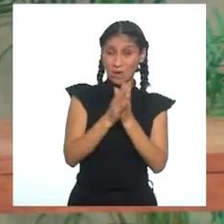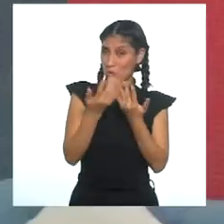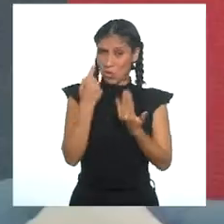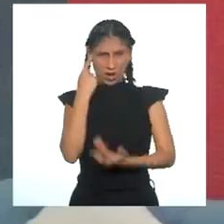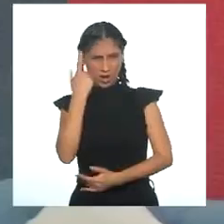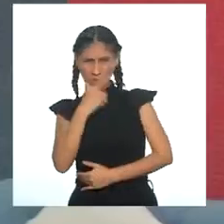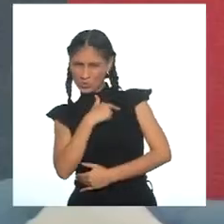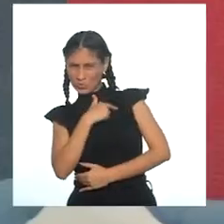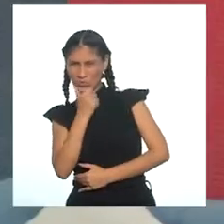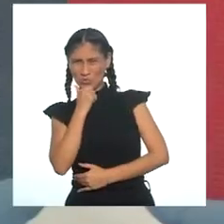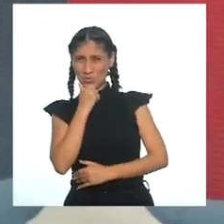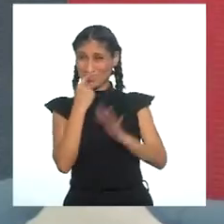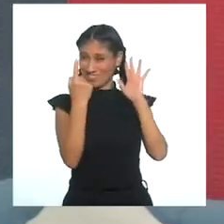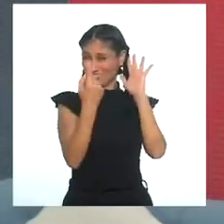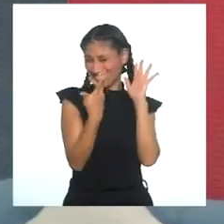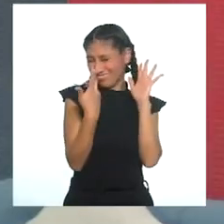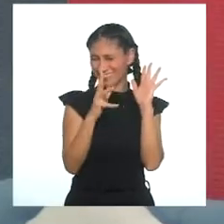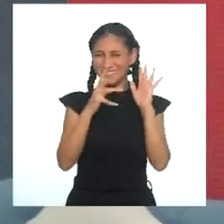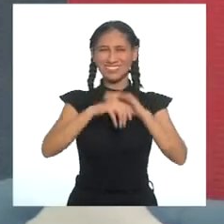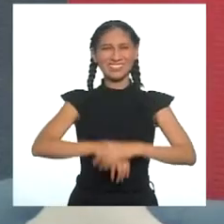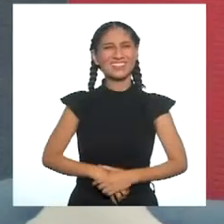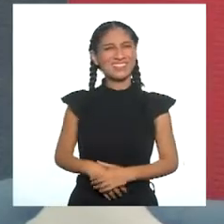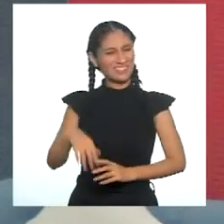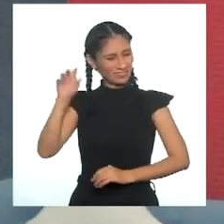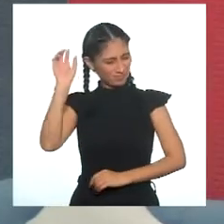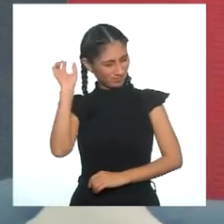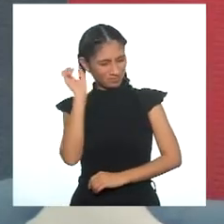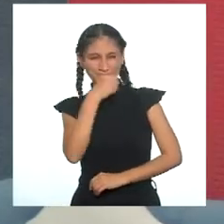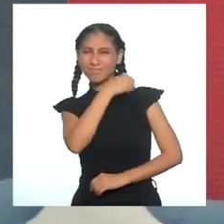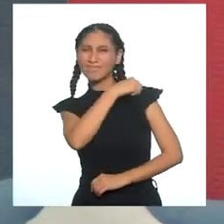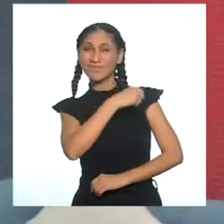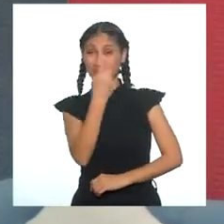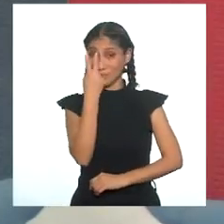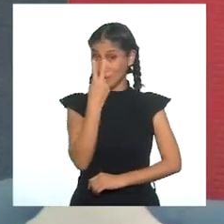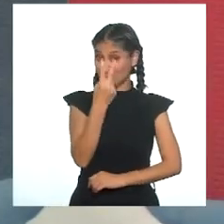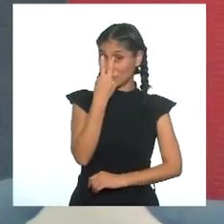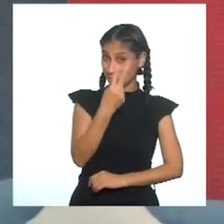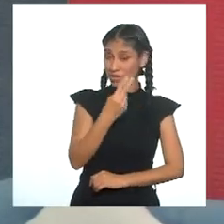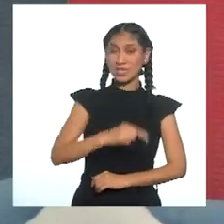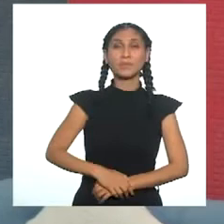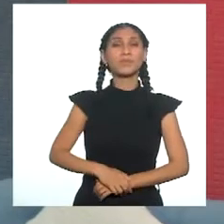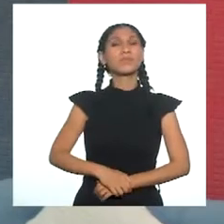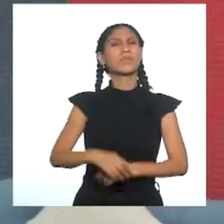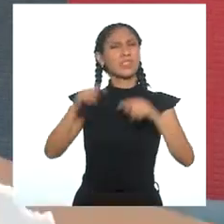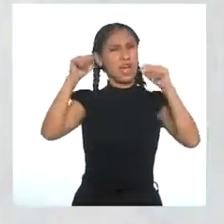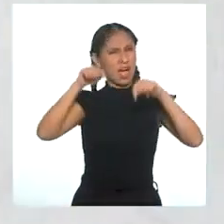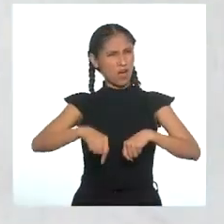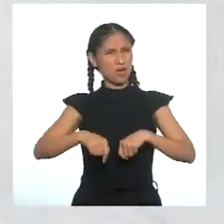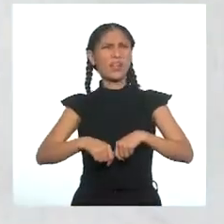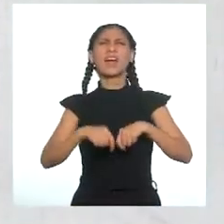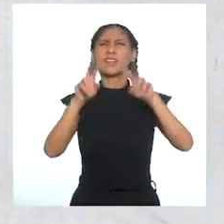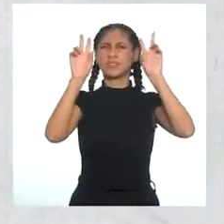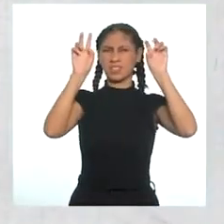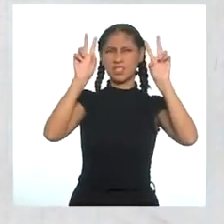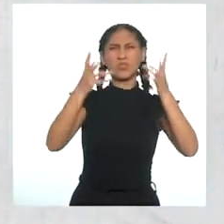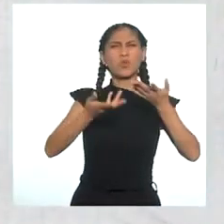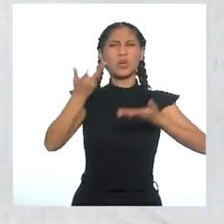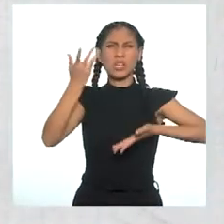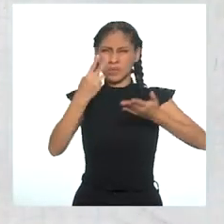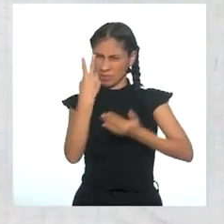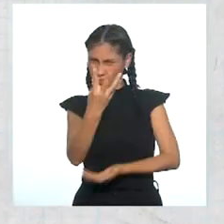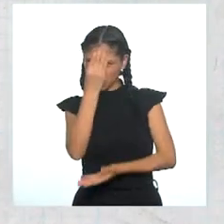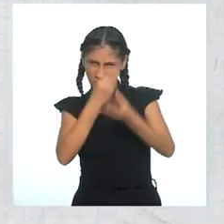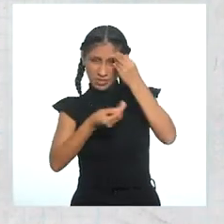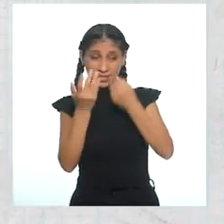¡Auch! Eso solo nos motiva más. Sin más preámbulo, veremos el nombre de nuestro programa para este día.